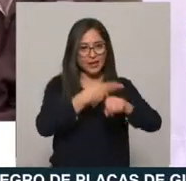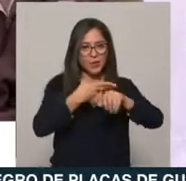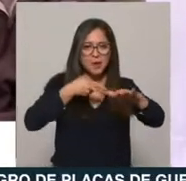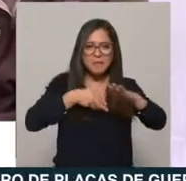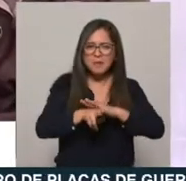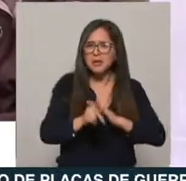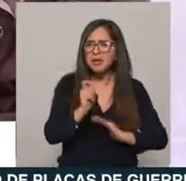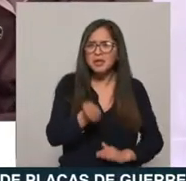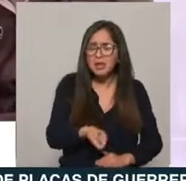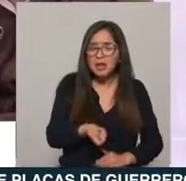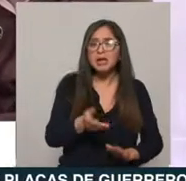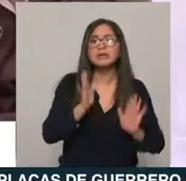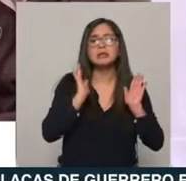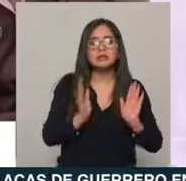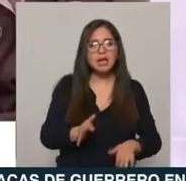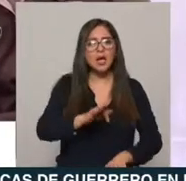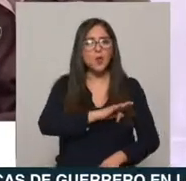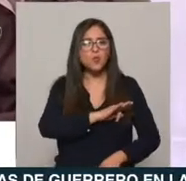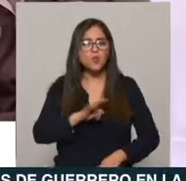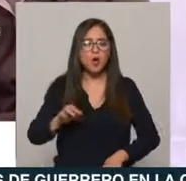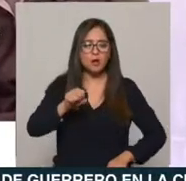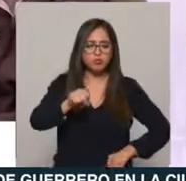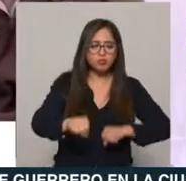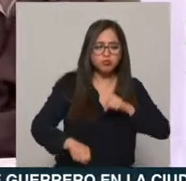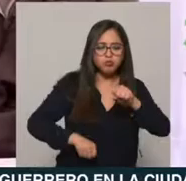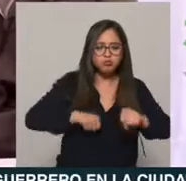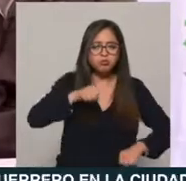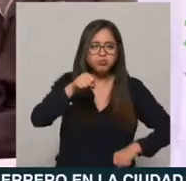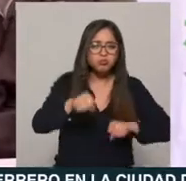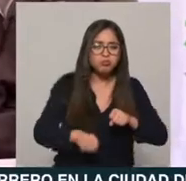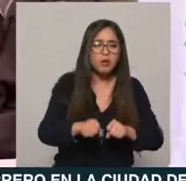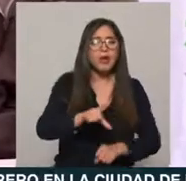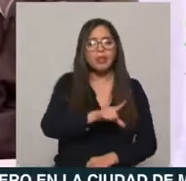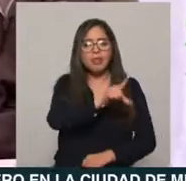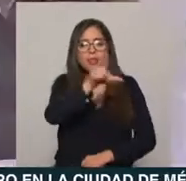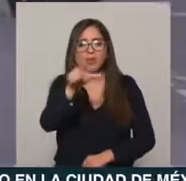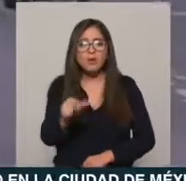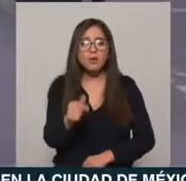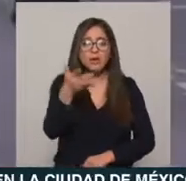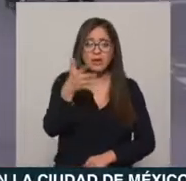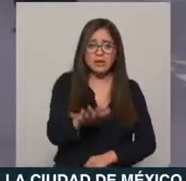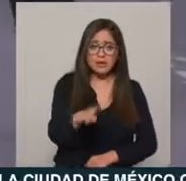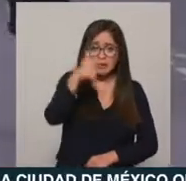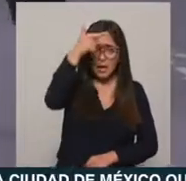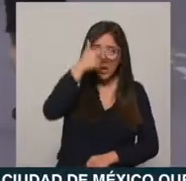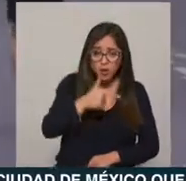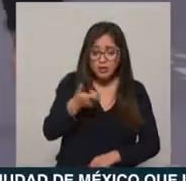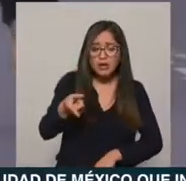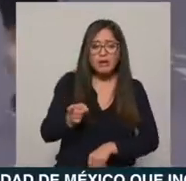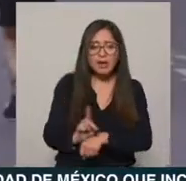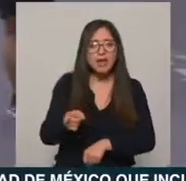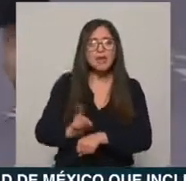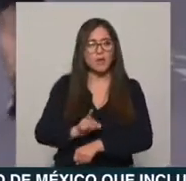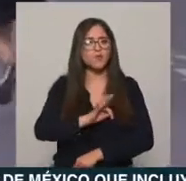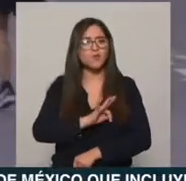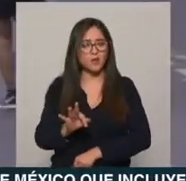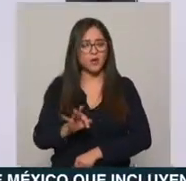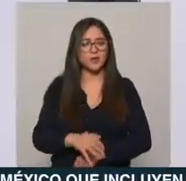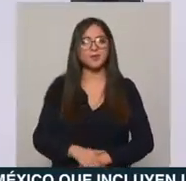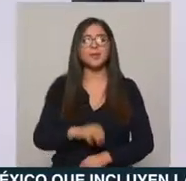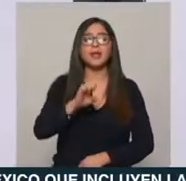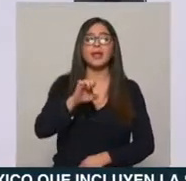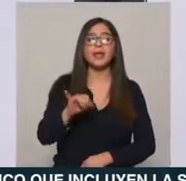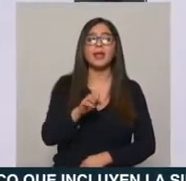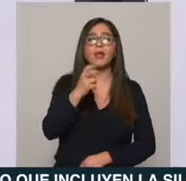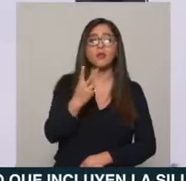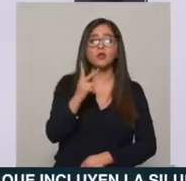se podrán subir bicicletas al metro después de las 10 de la noche, todos los días. Será en el eje 2 Poniente Gabriel Mancera,